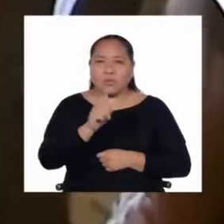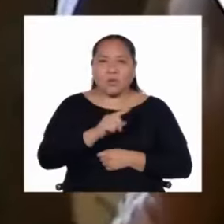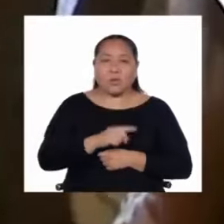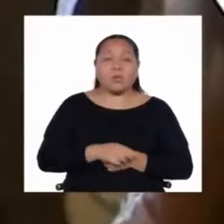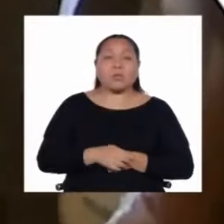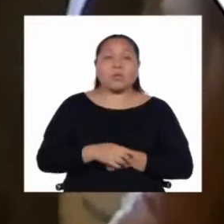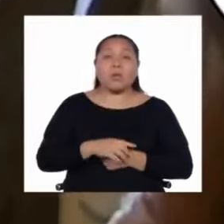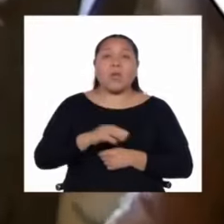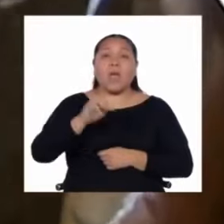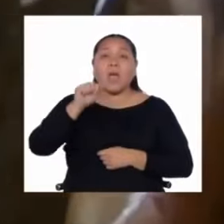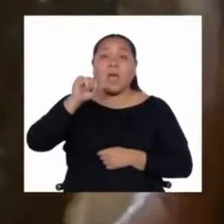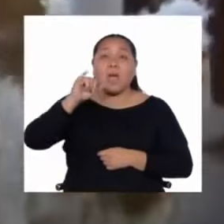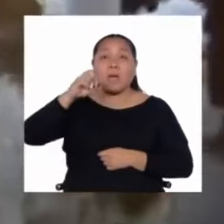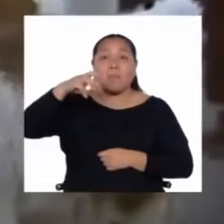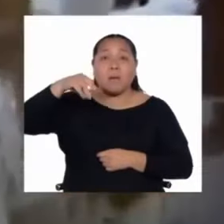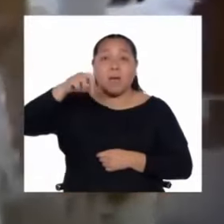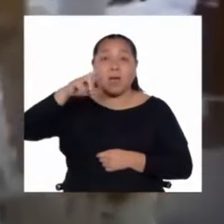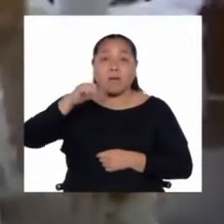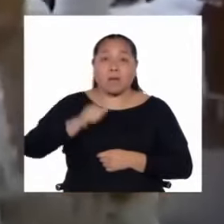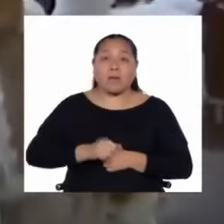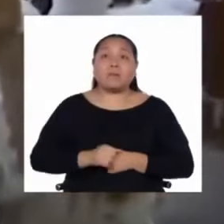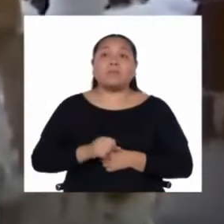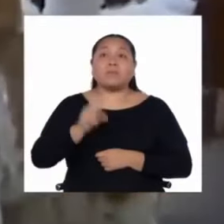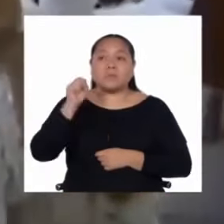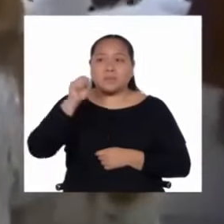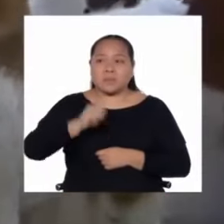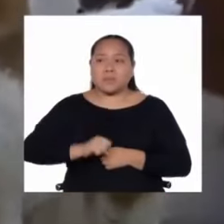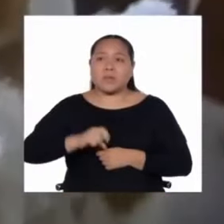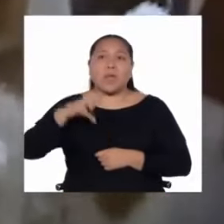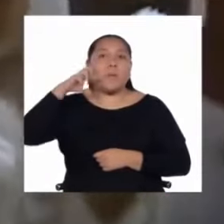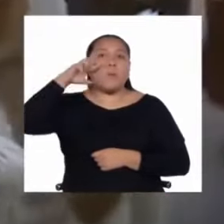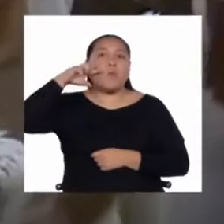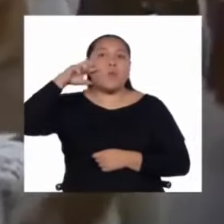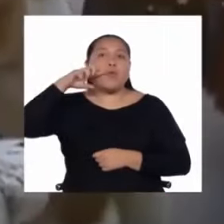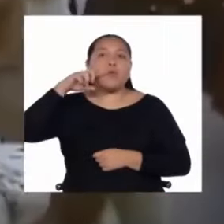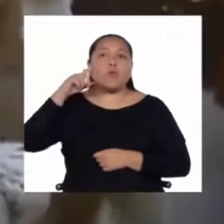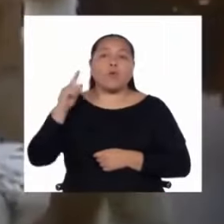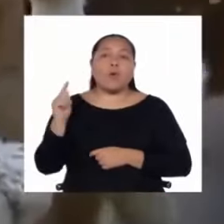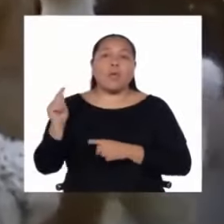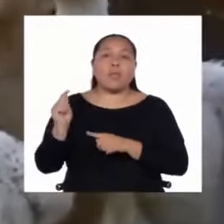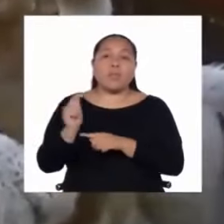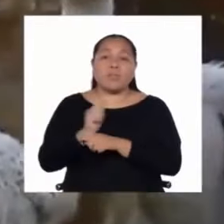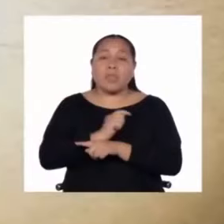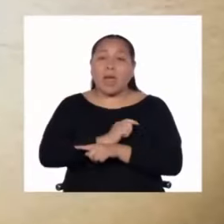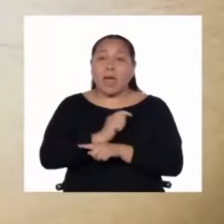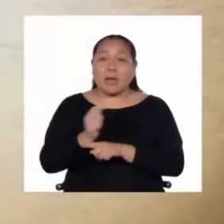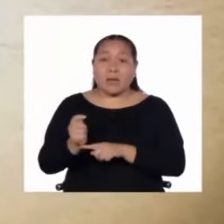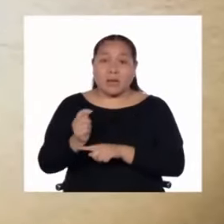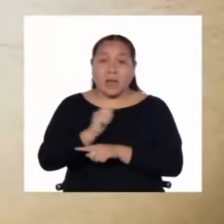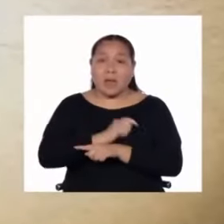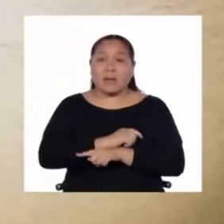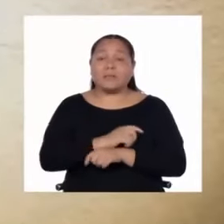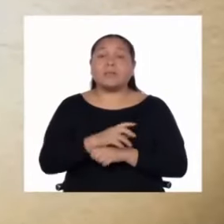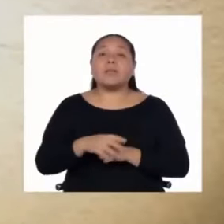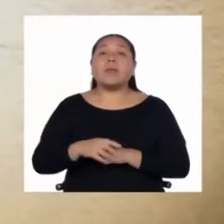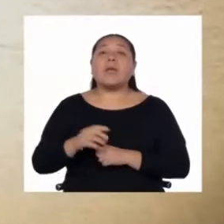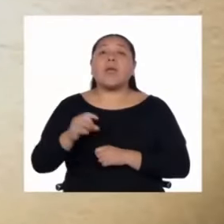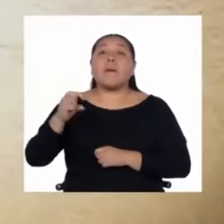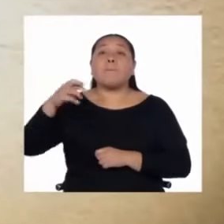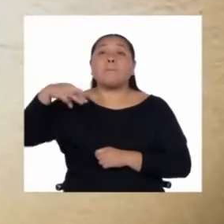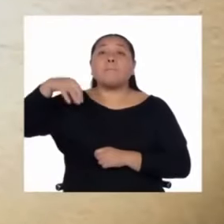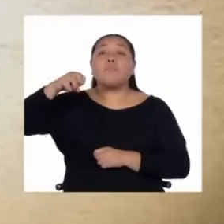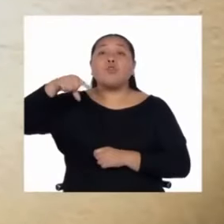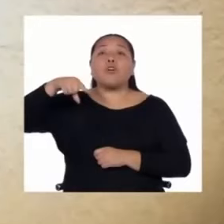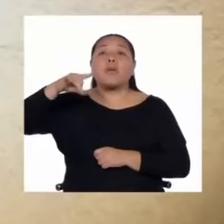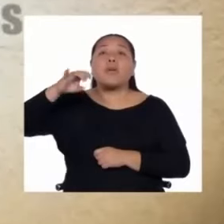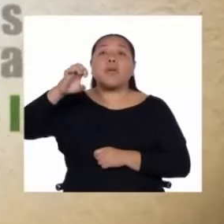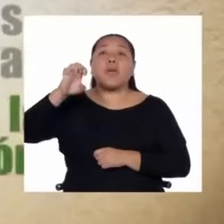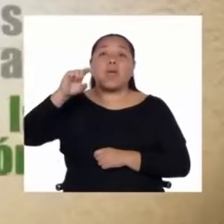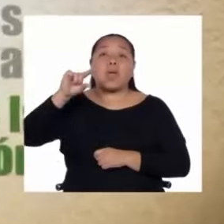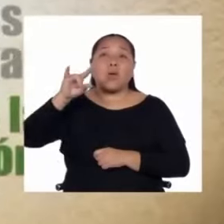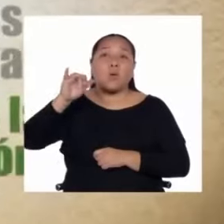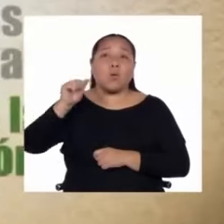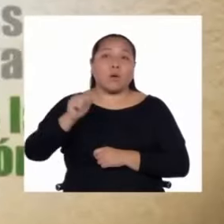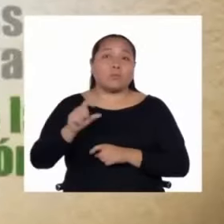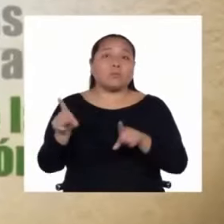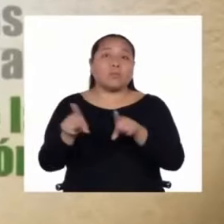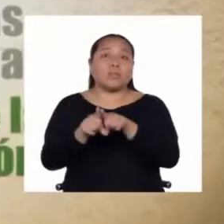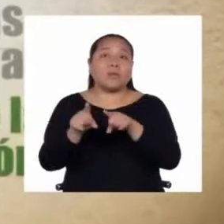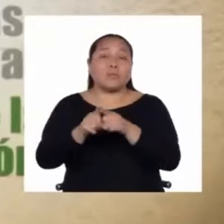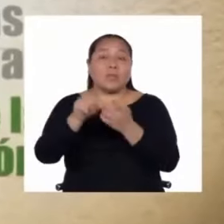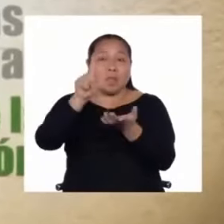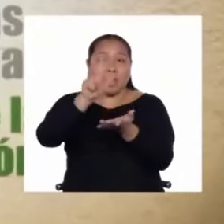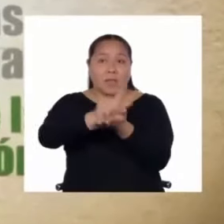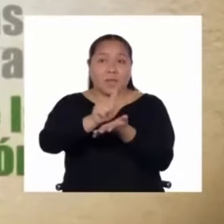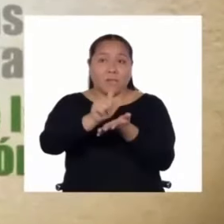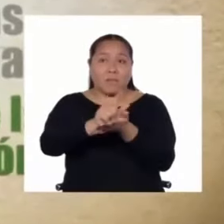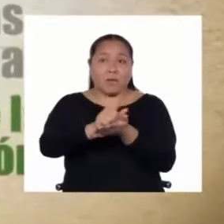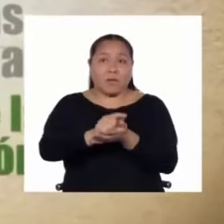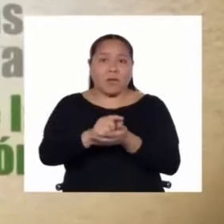Puno, obviamente fuerte, se habla en Tacna, en Moquegua, pero también en Lima. En Lima vemos